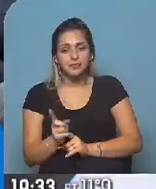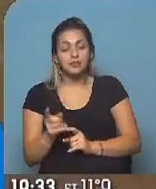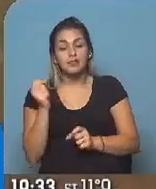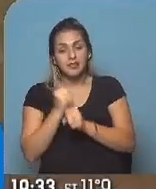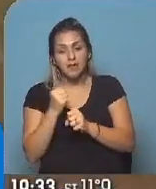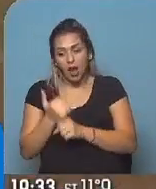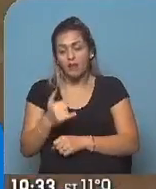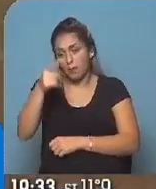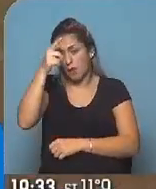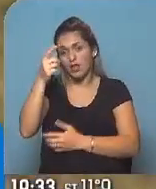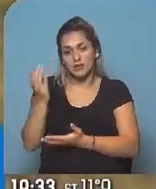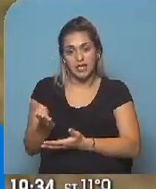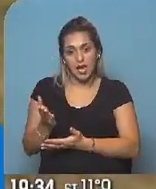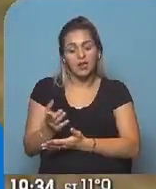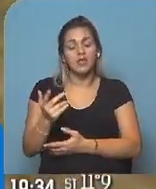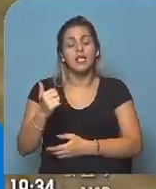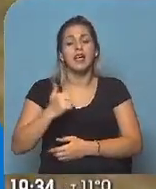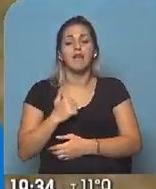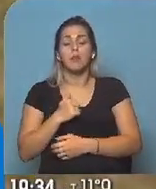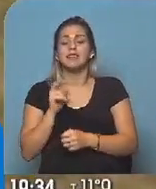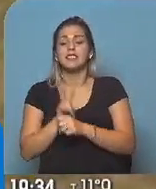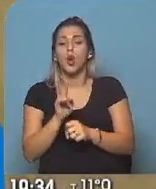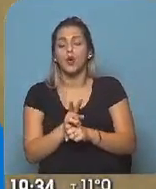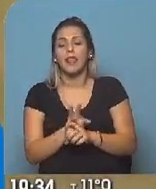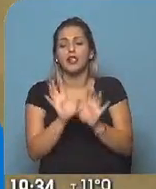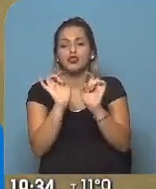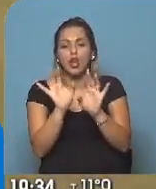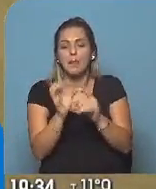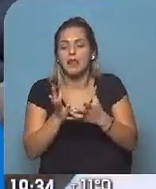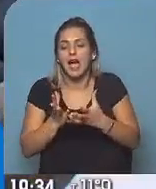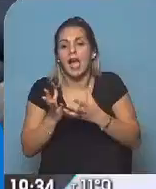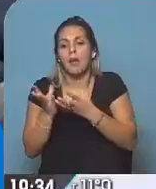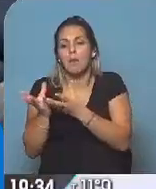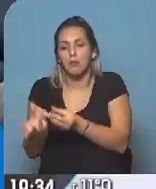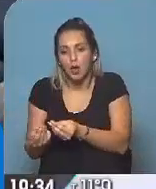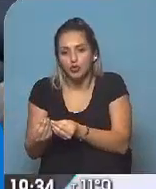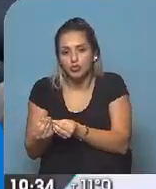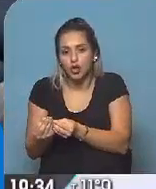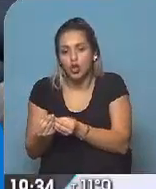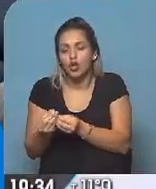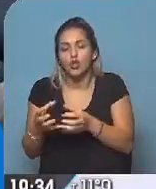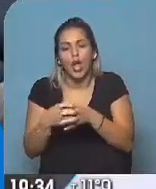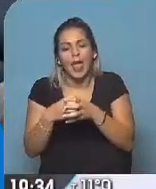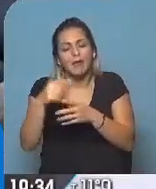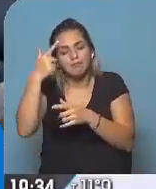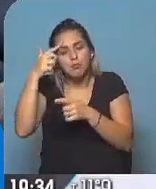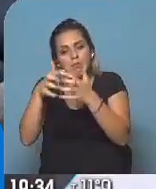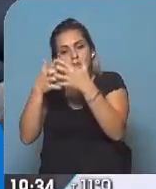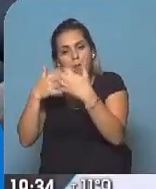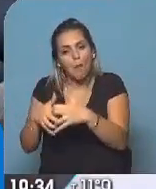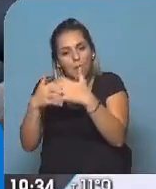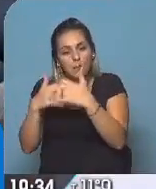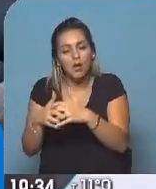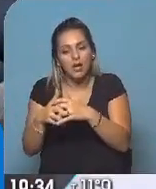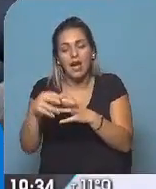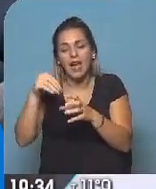policía. Las fuerzas de seguridad van a prestar su apoyo con todo el equipamiento logístico que tienen a su alcance en